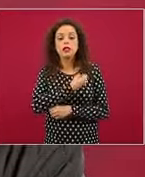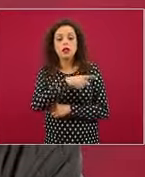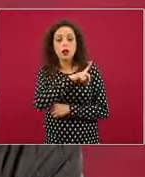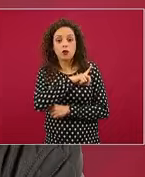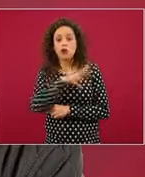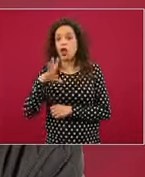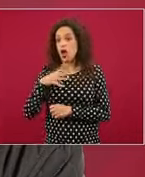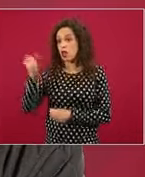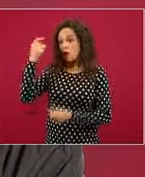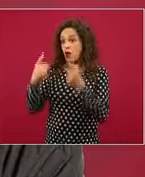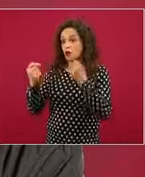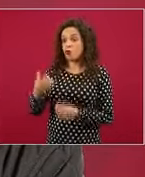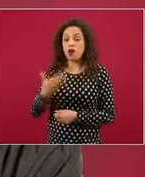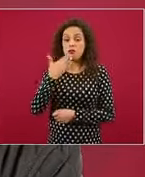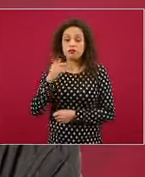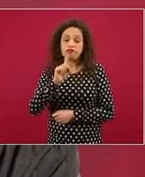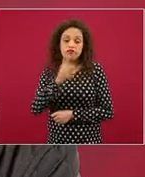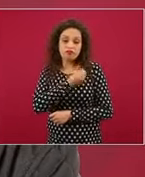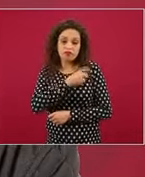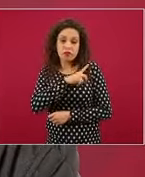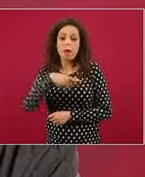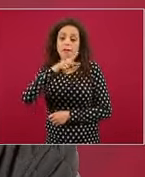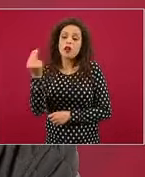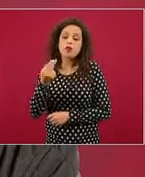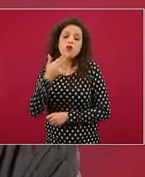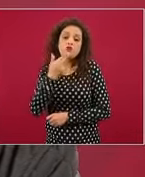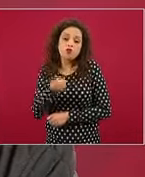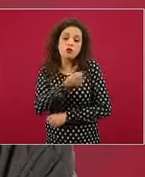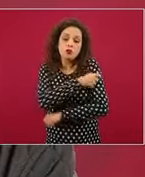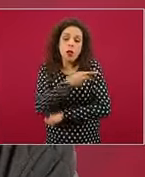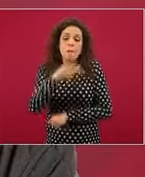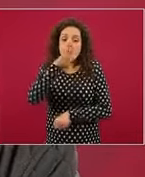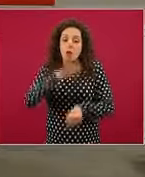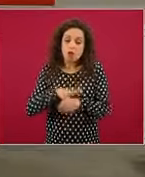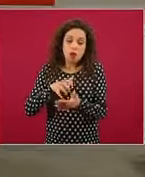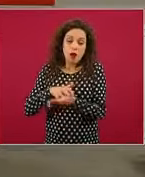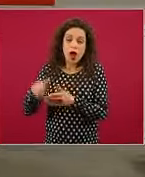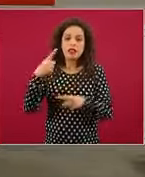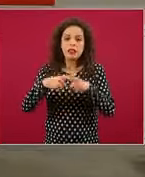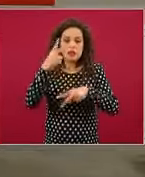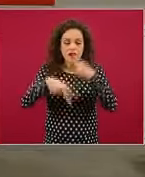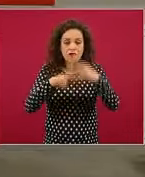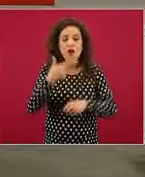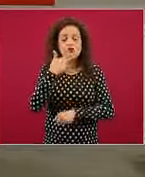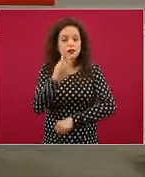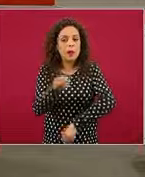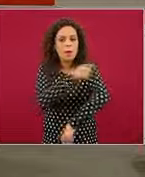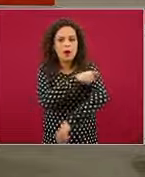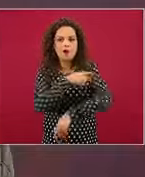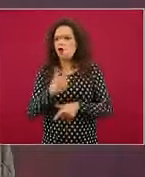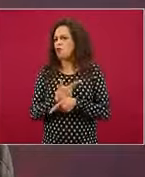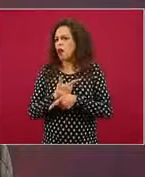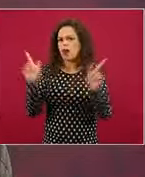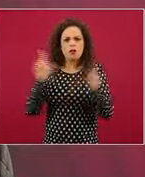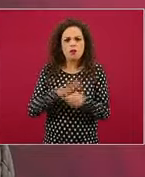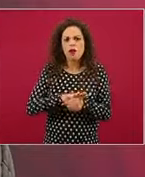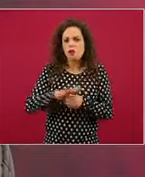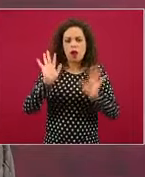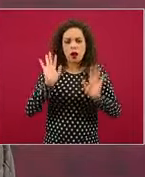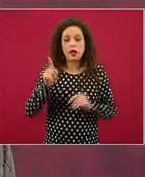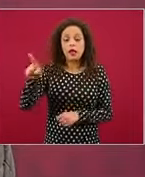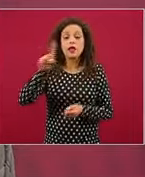salud y también las necesiten utilizar. Pero la gran mayoría de quienes usan la vacuna, o cualquier vacuna en general, son personas